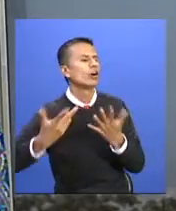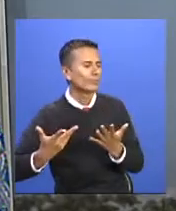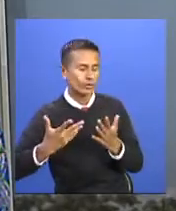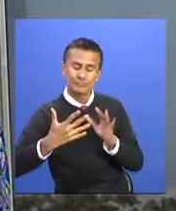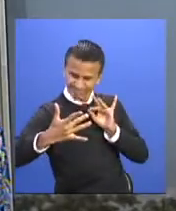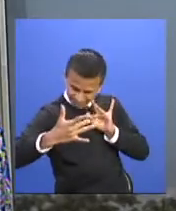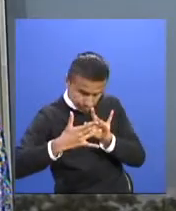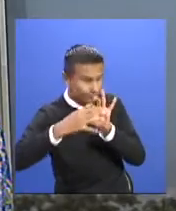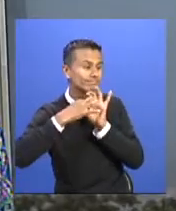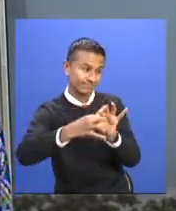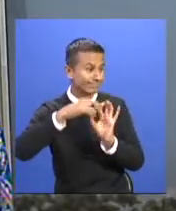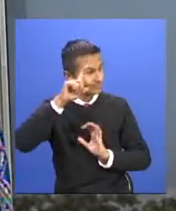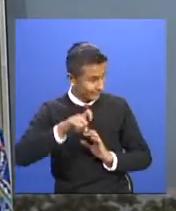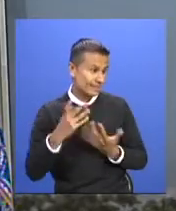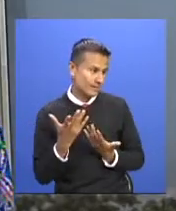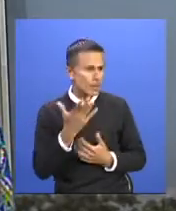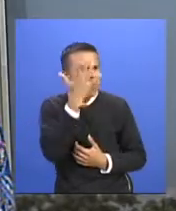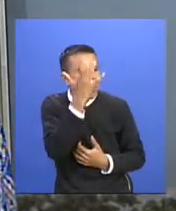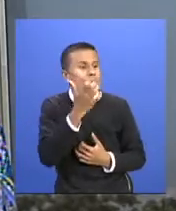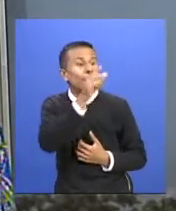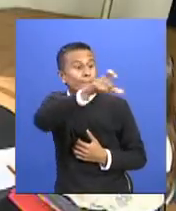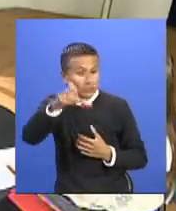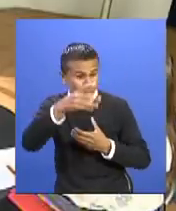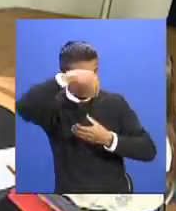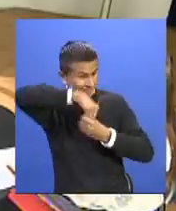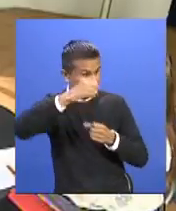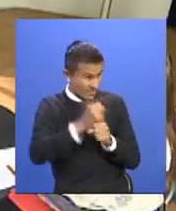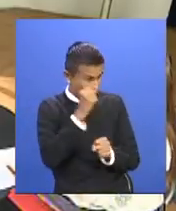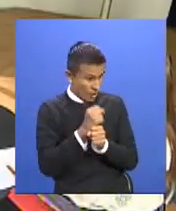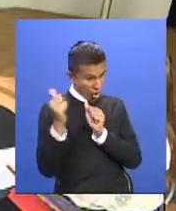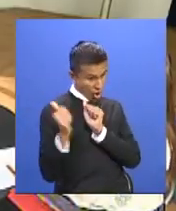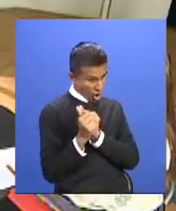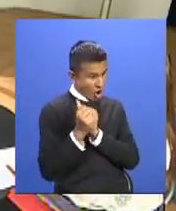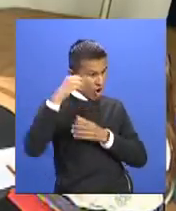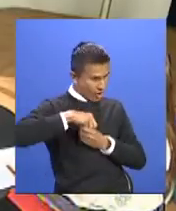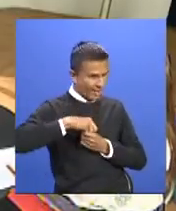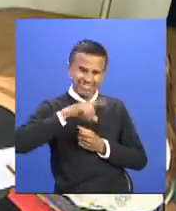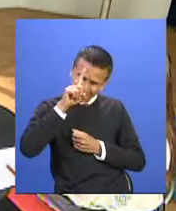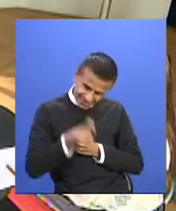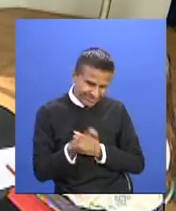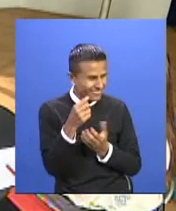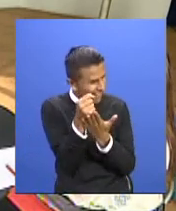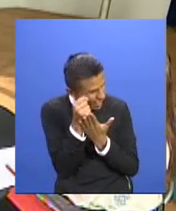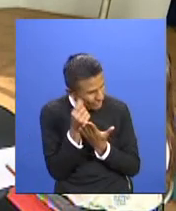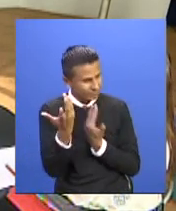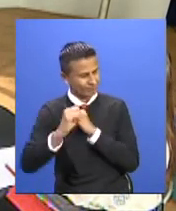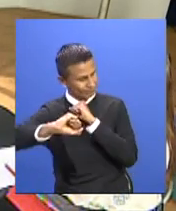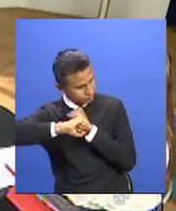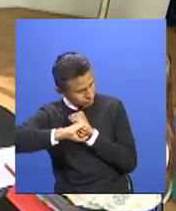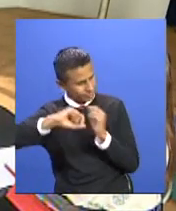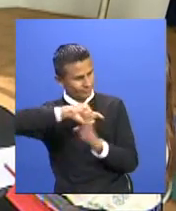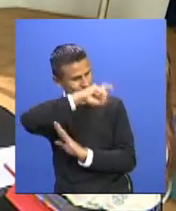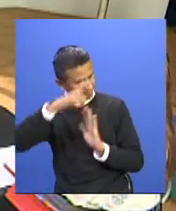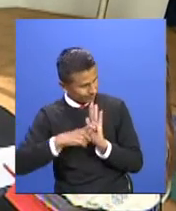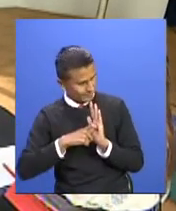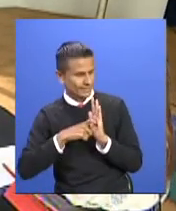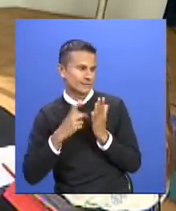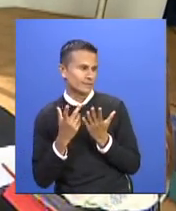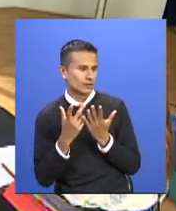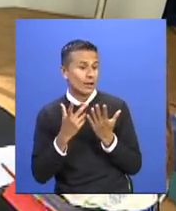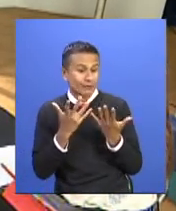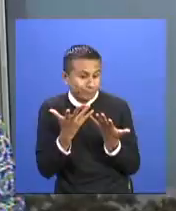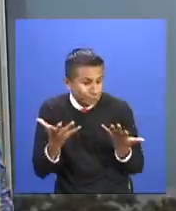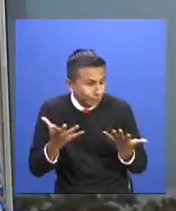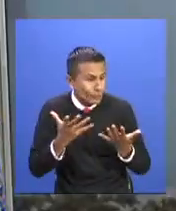proyectar. Porque yo necesito que la gente que trabaja conmigo me ayude y me apoye en esa